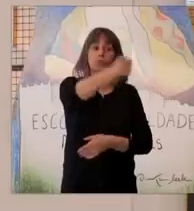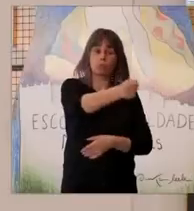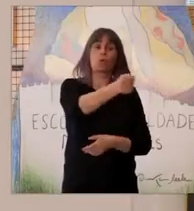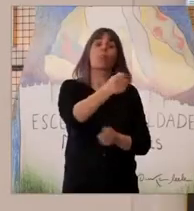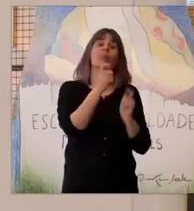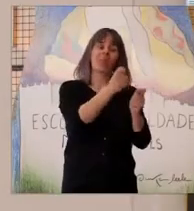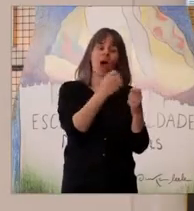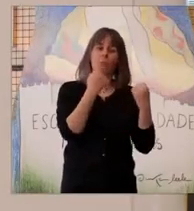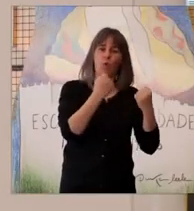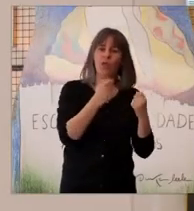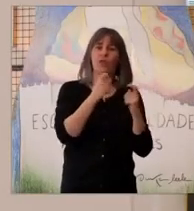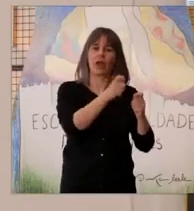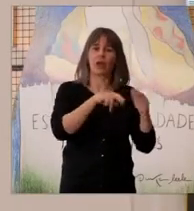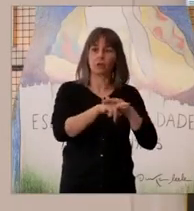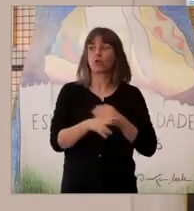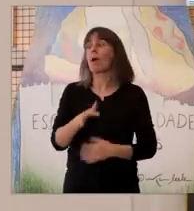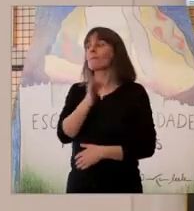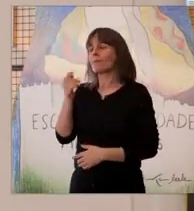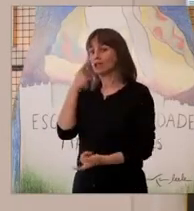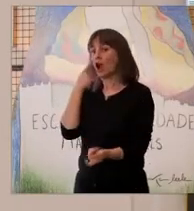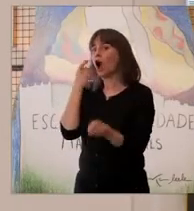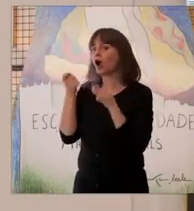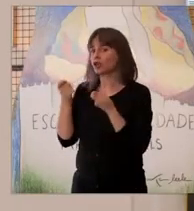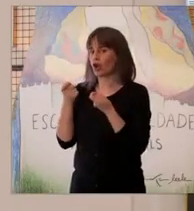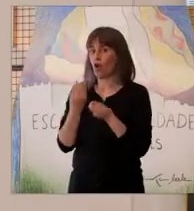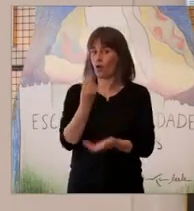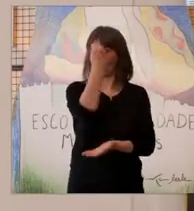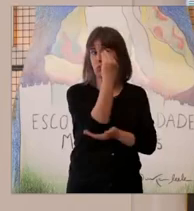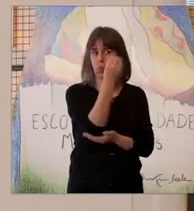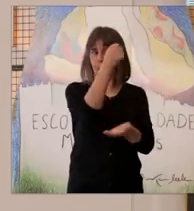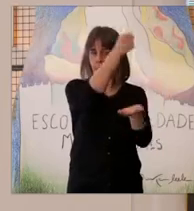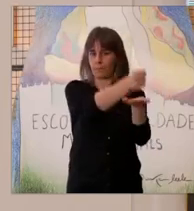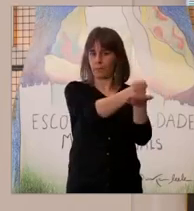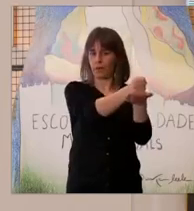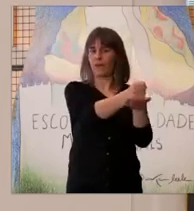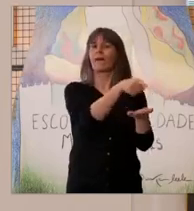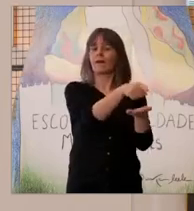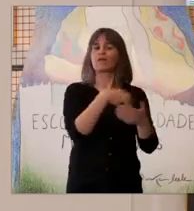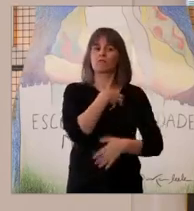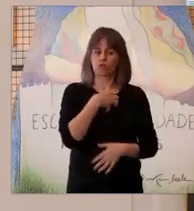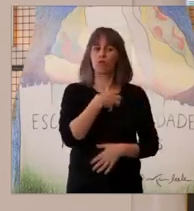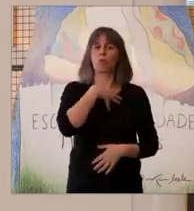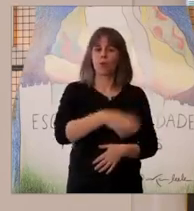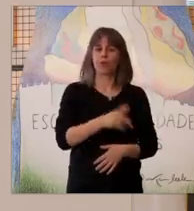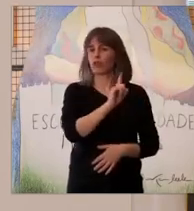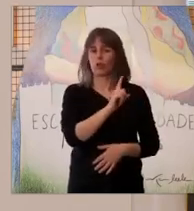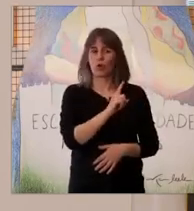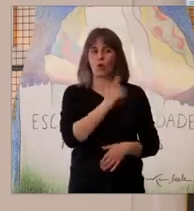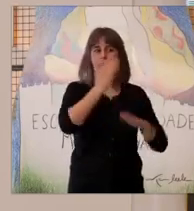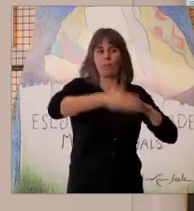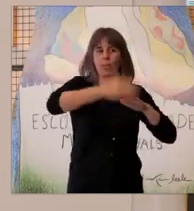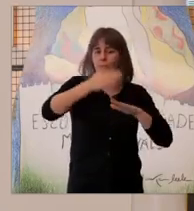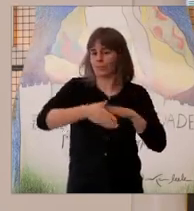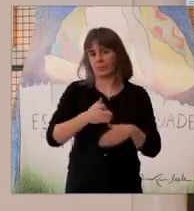vigile esa figura hace su función no no que está coartada por el resto de poderes del medio absolutamente